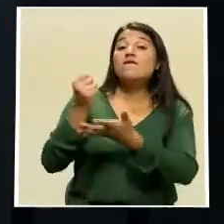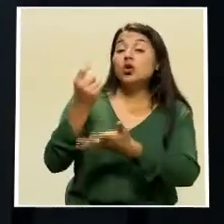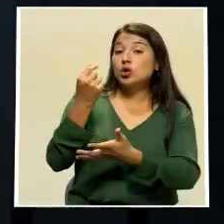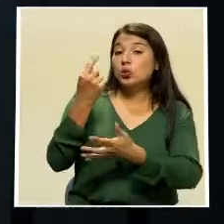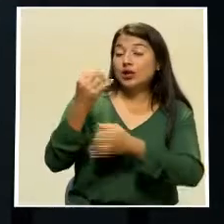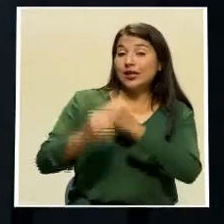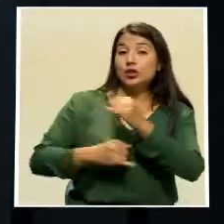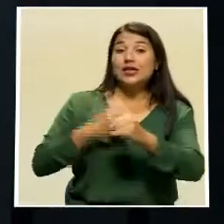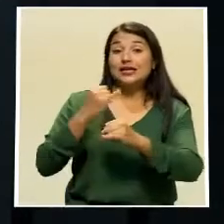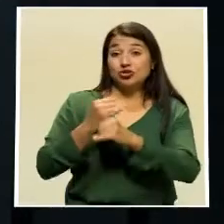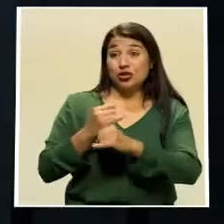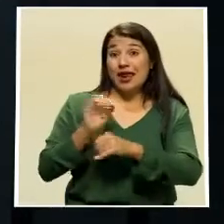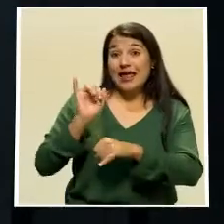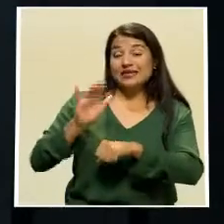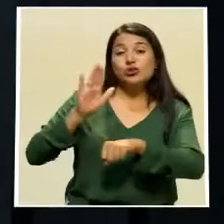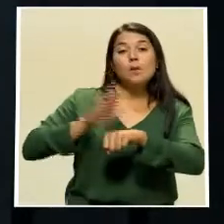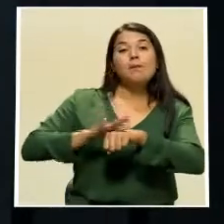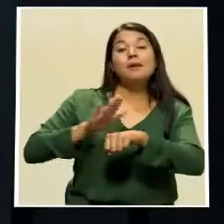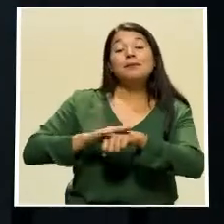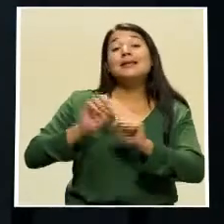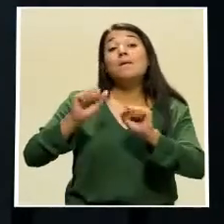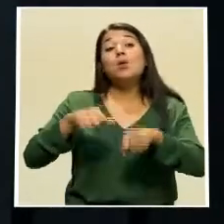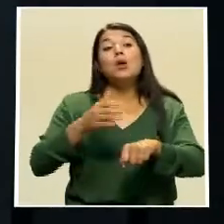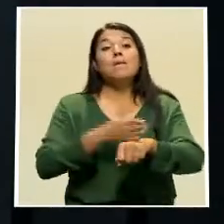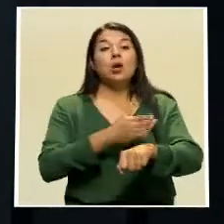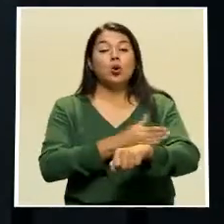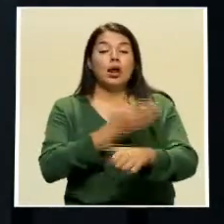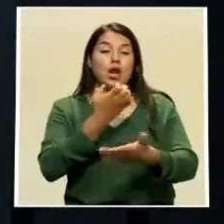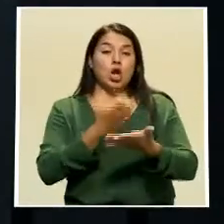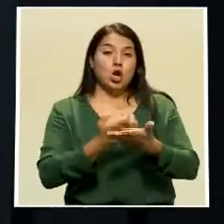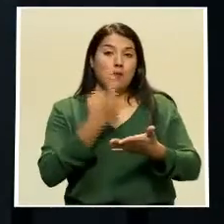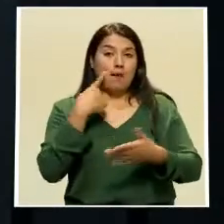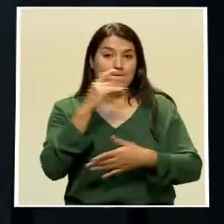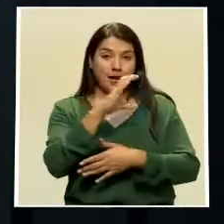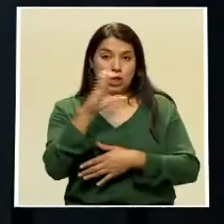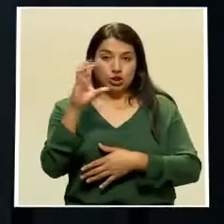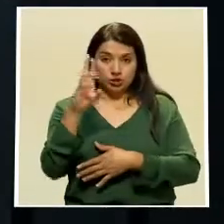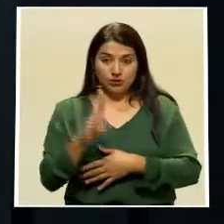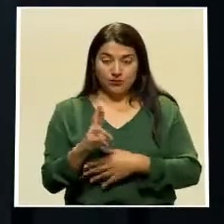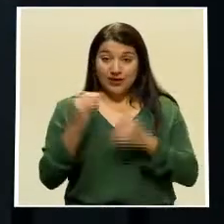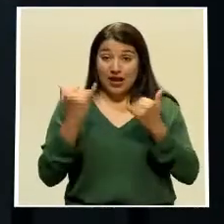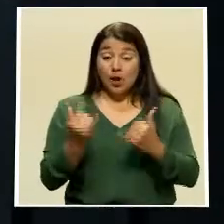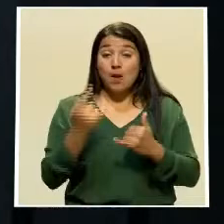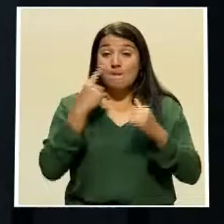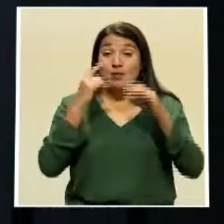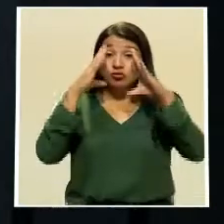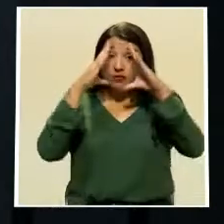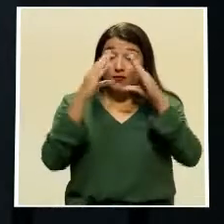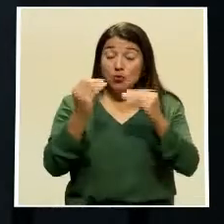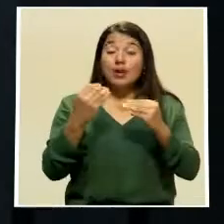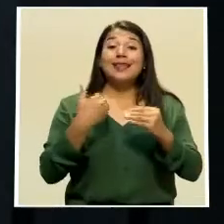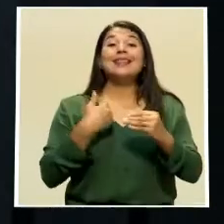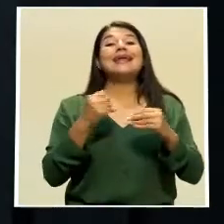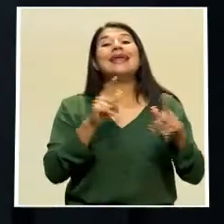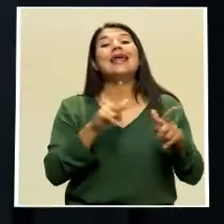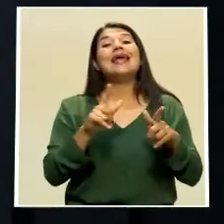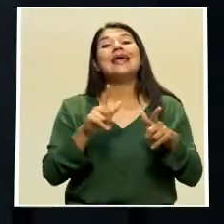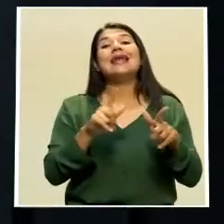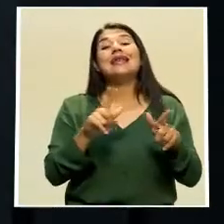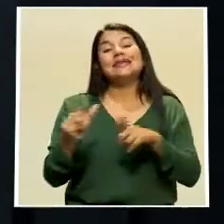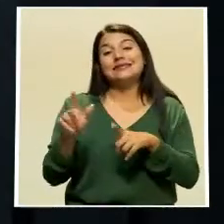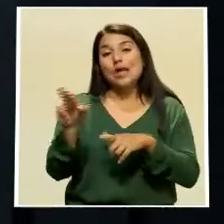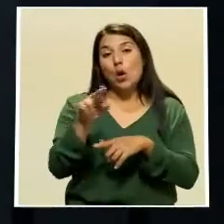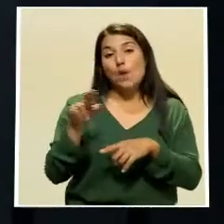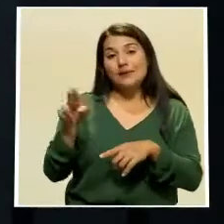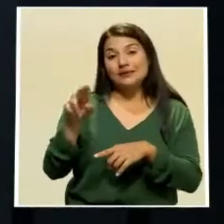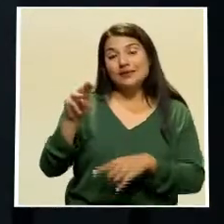Internacional lo que permitirá es llevar estabilidad al país. Veamos esta información que ha preparado la compañera Mercedes